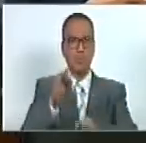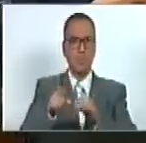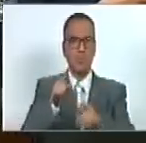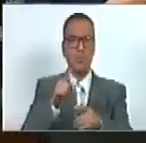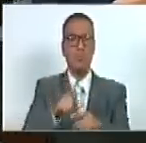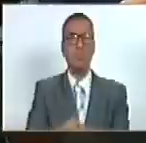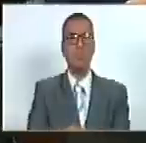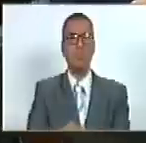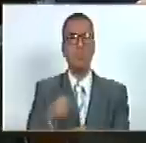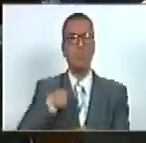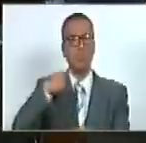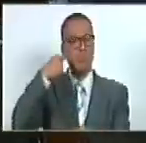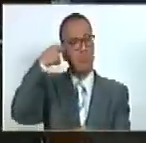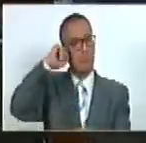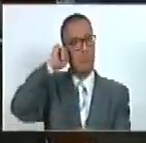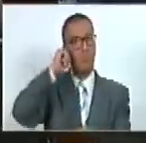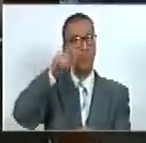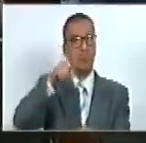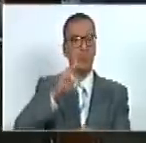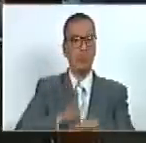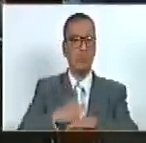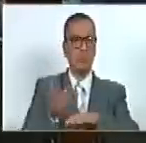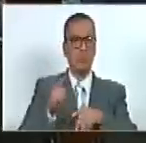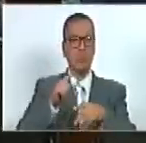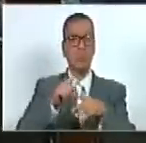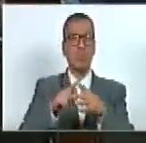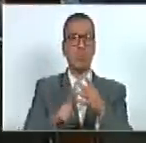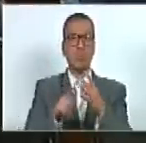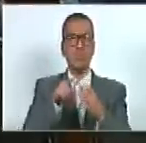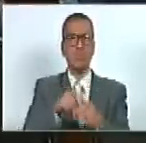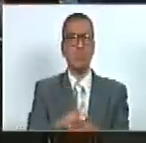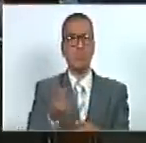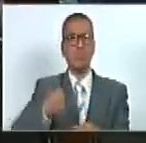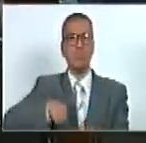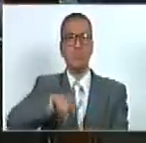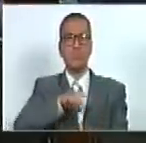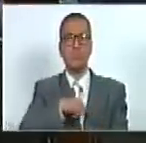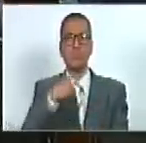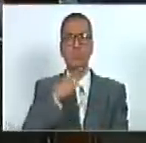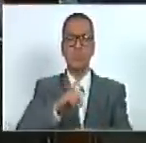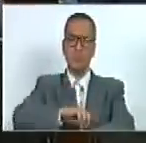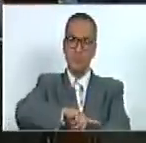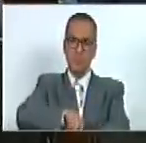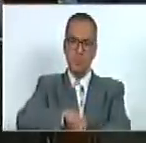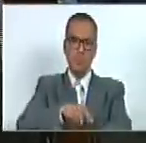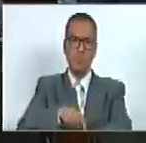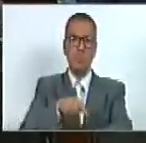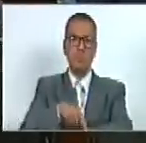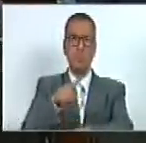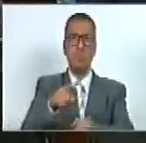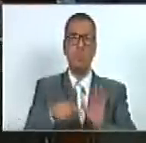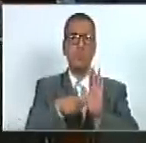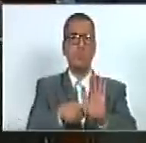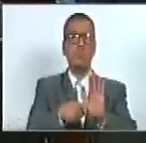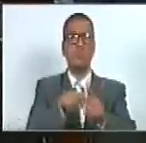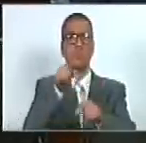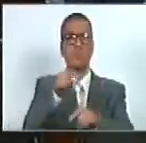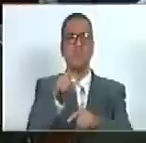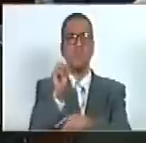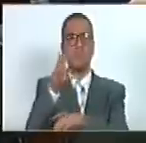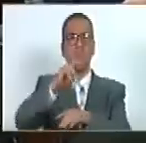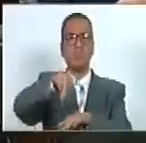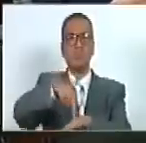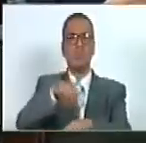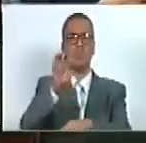prevaricadores. Yo recuerdo, porque si algo nosotros dedicamos horas y presentamos ante esta plenaria de